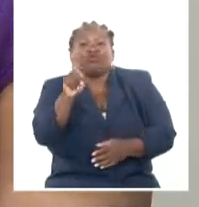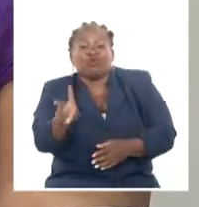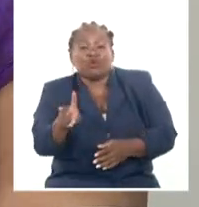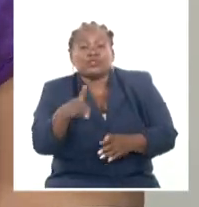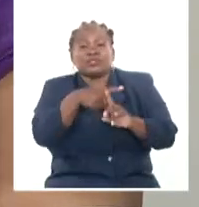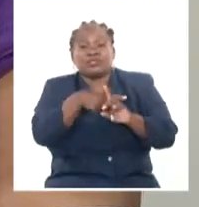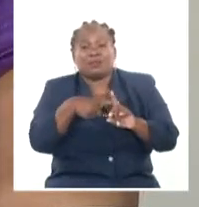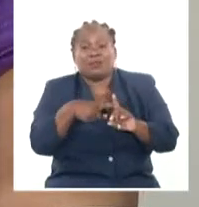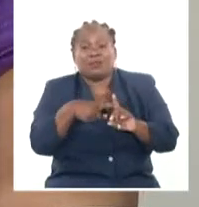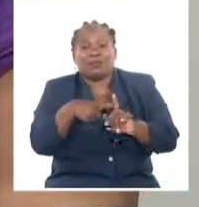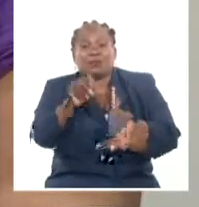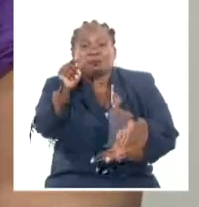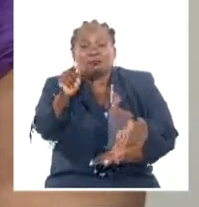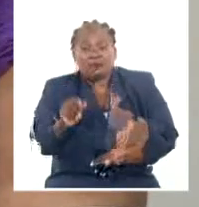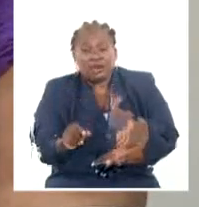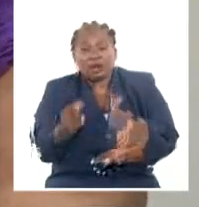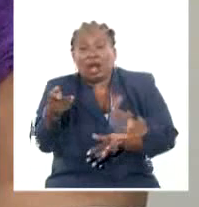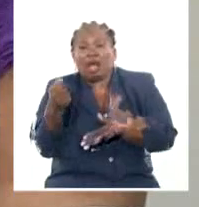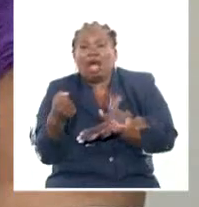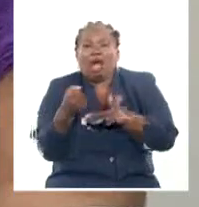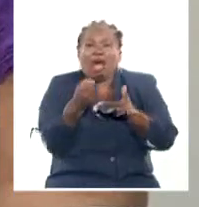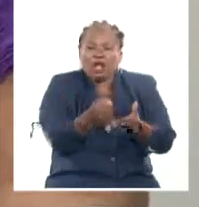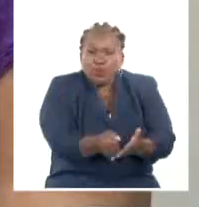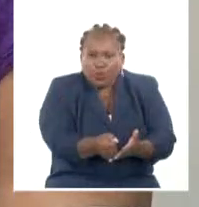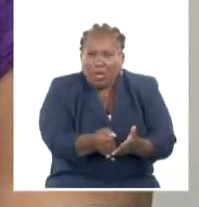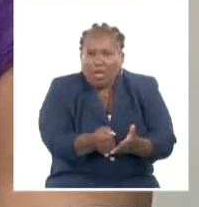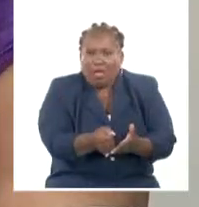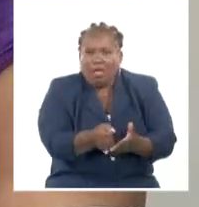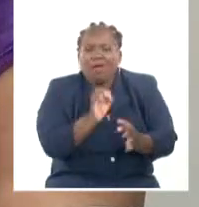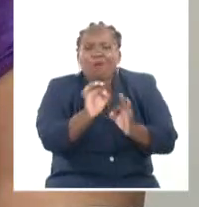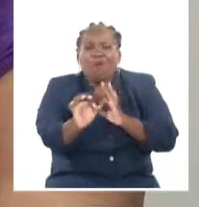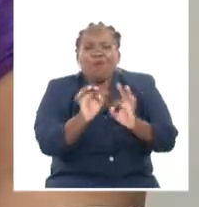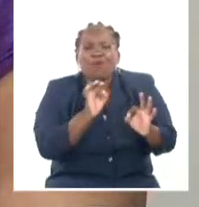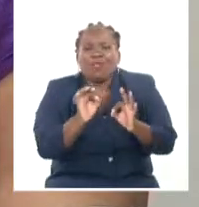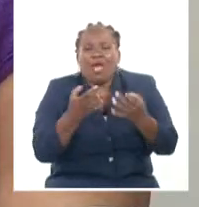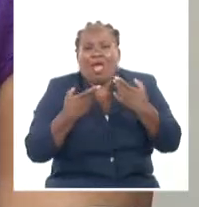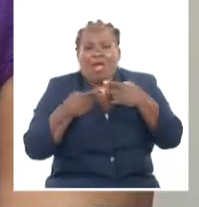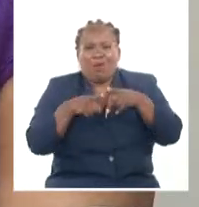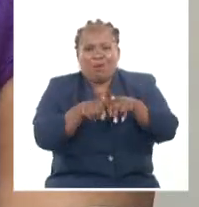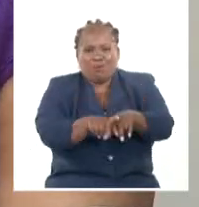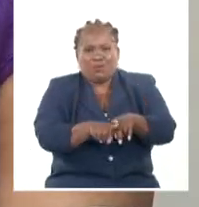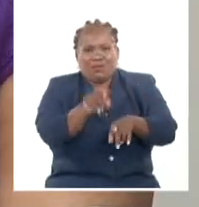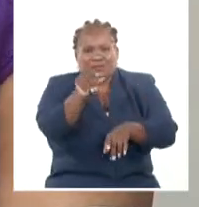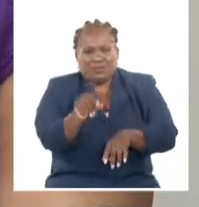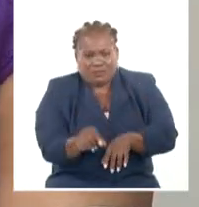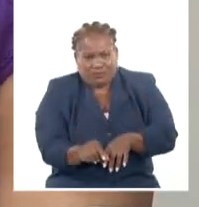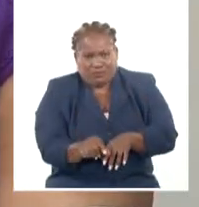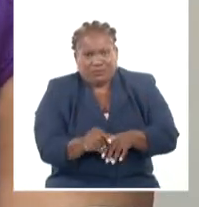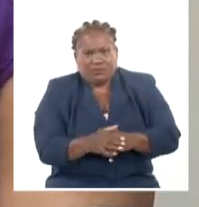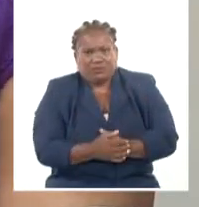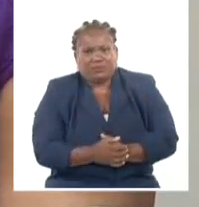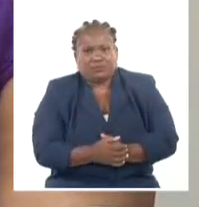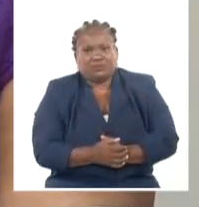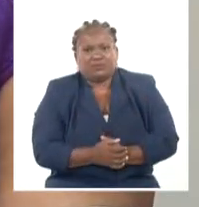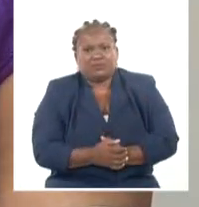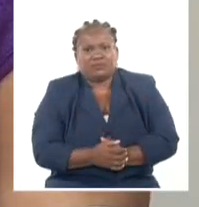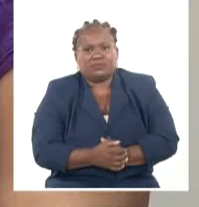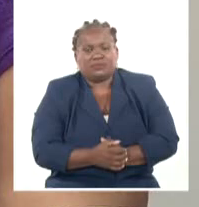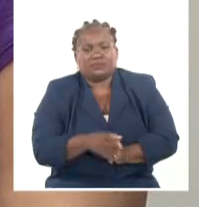una de las personas el que ellos decidan que va a acompañar a estas estantes solidarias a